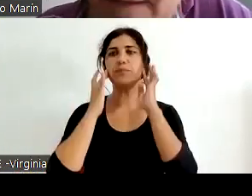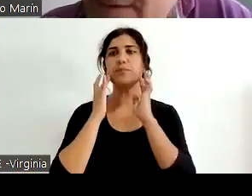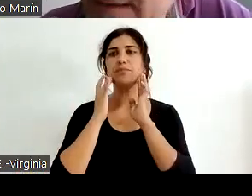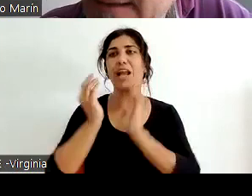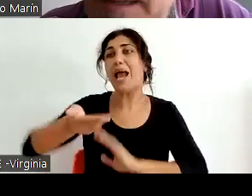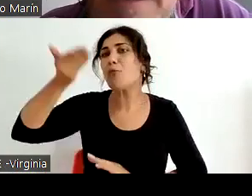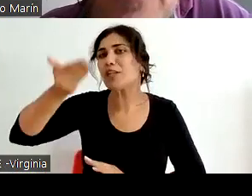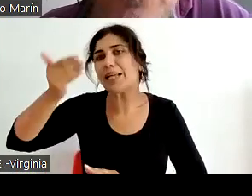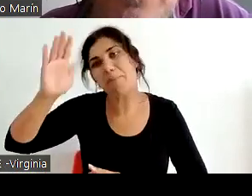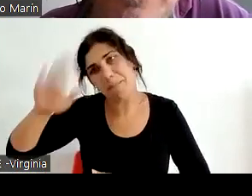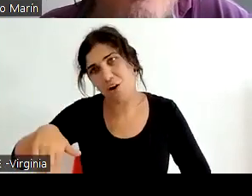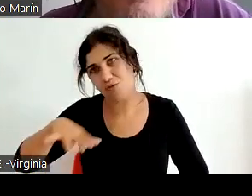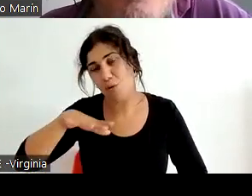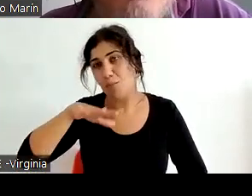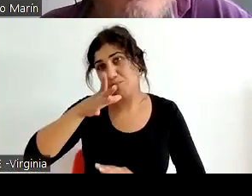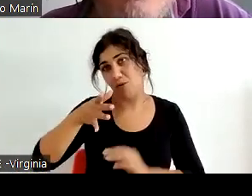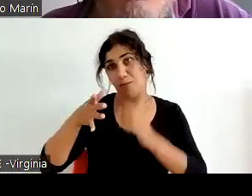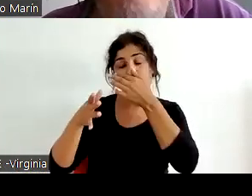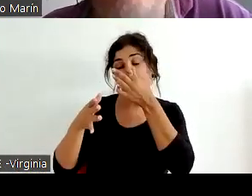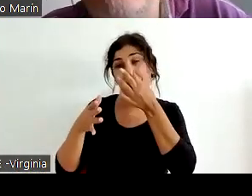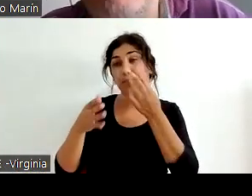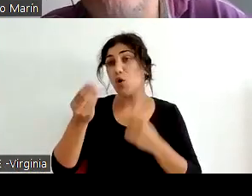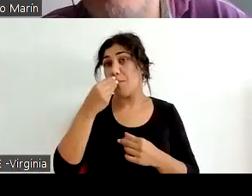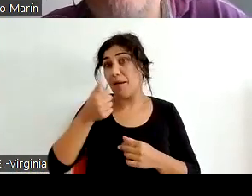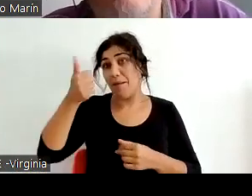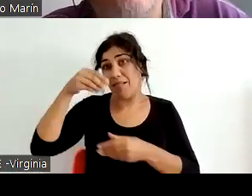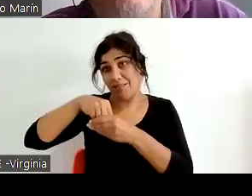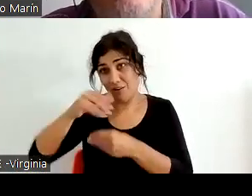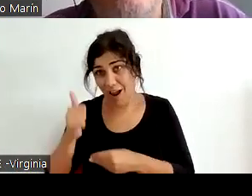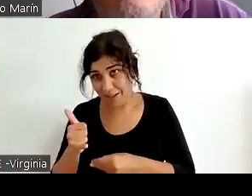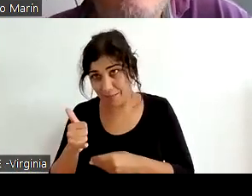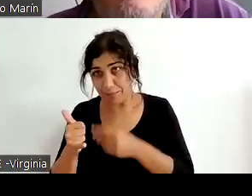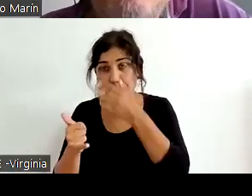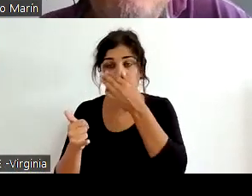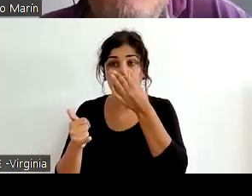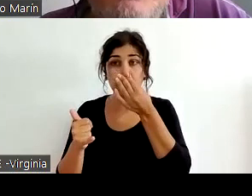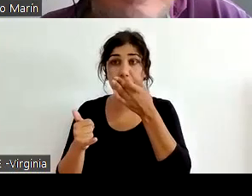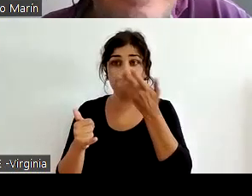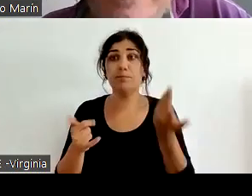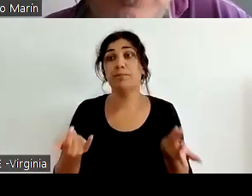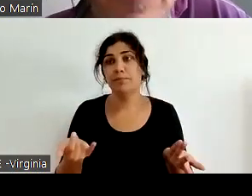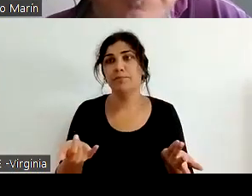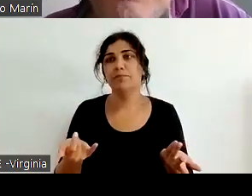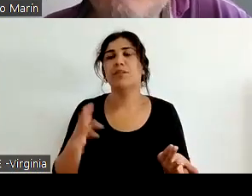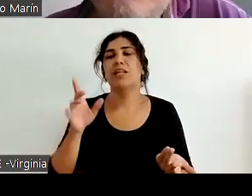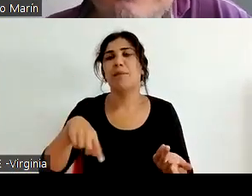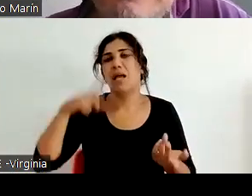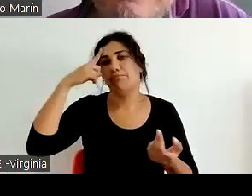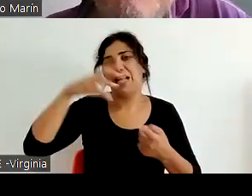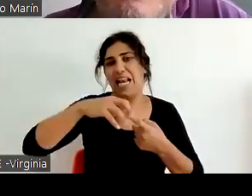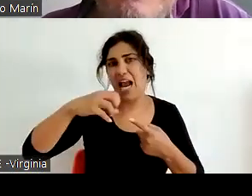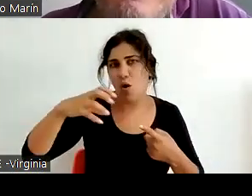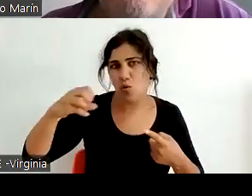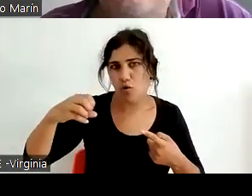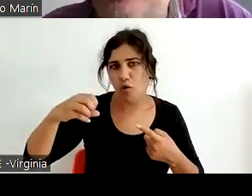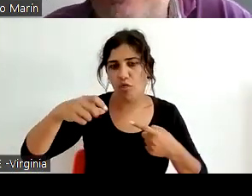relevancia quizás que el magnesio en ese sentido. El potasio está más implicado quizás en otro tipo, en la neurotransmisión,